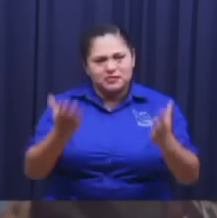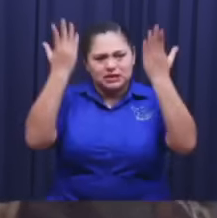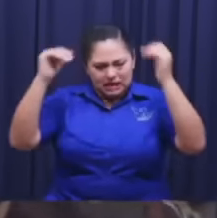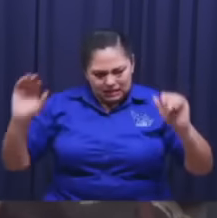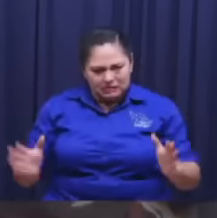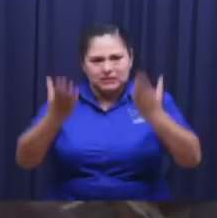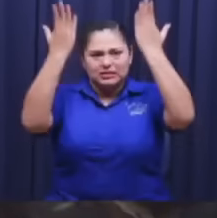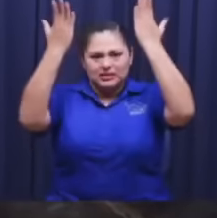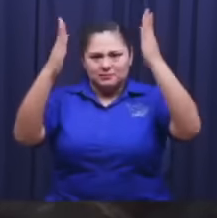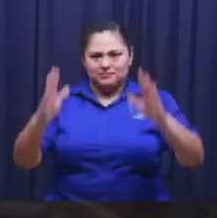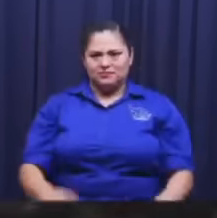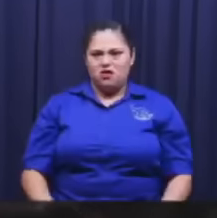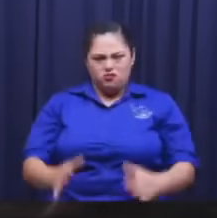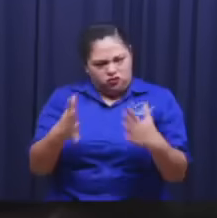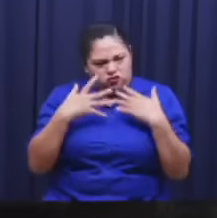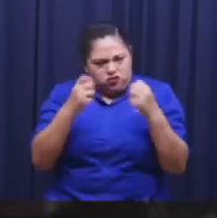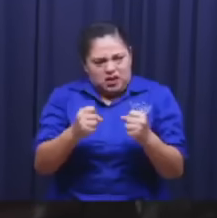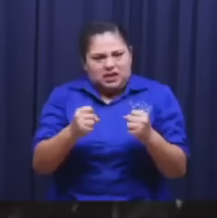levantaré.